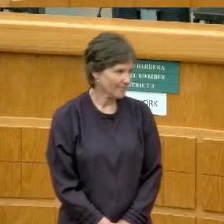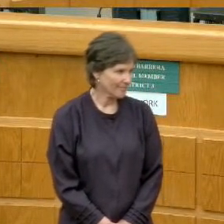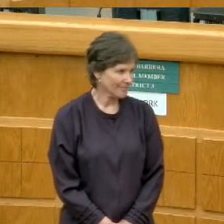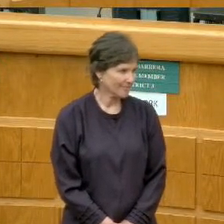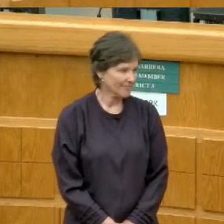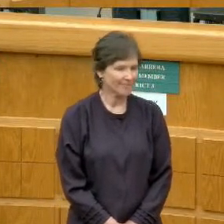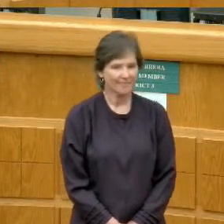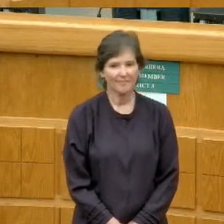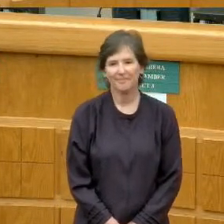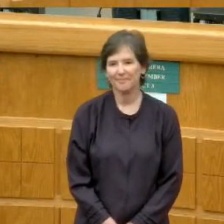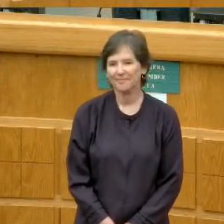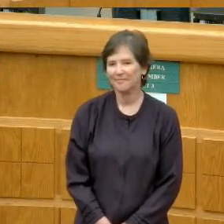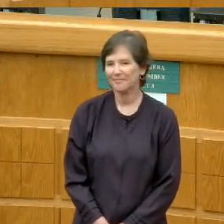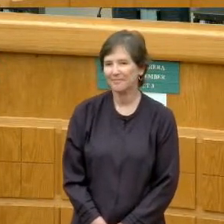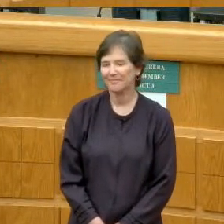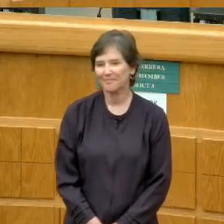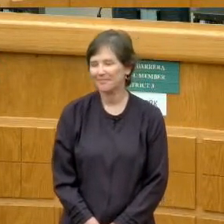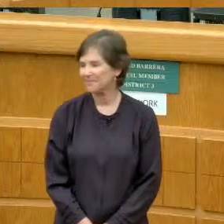361-826-7238.